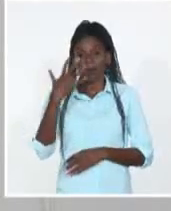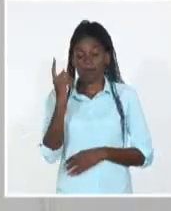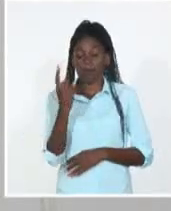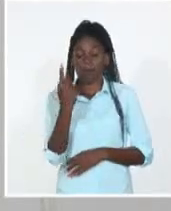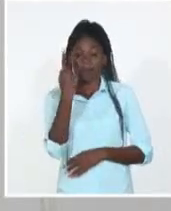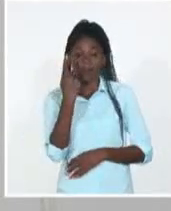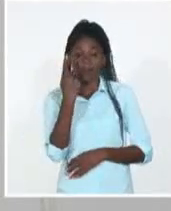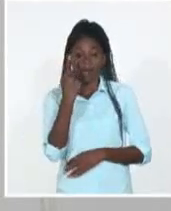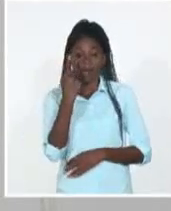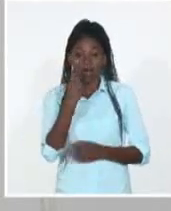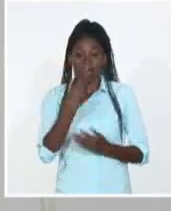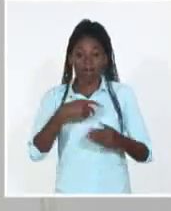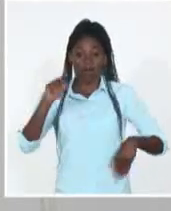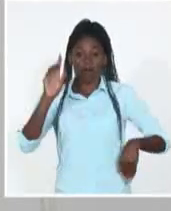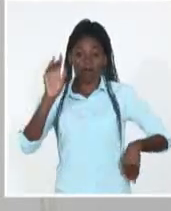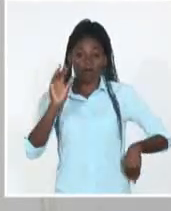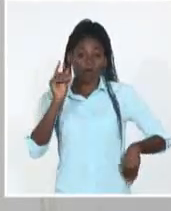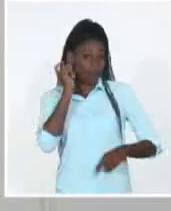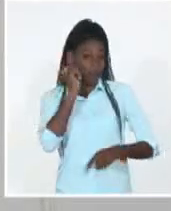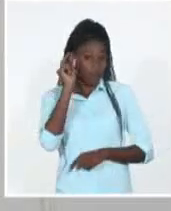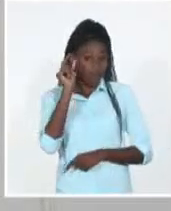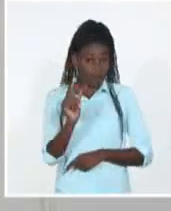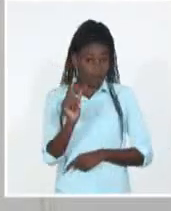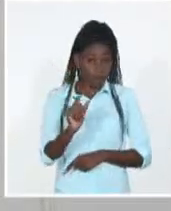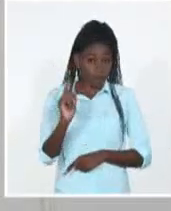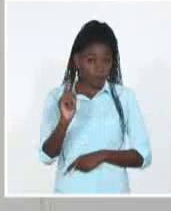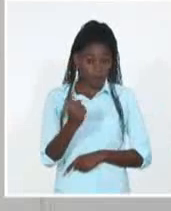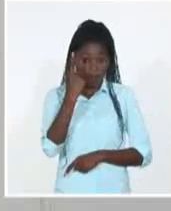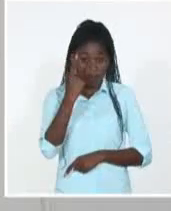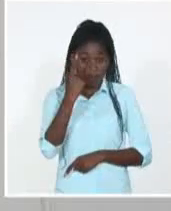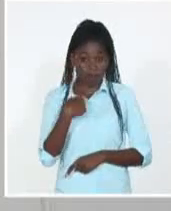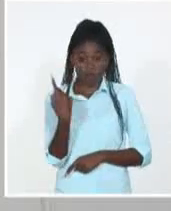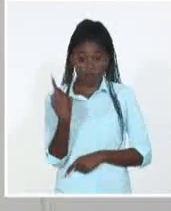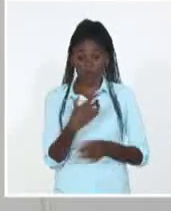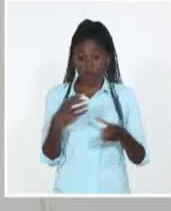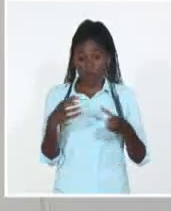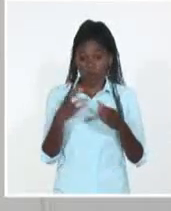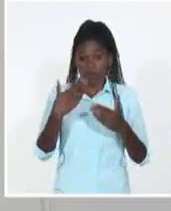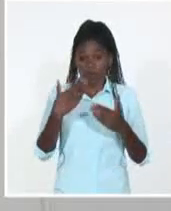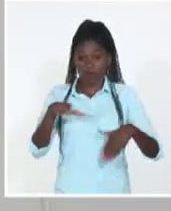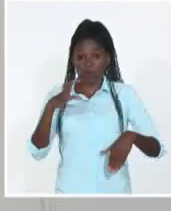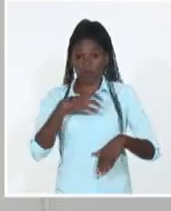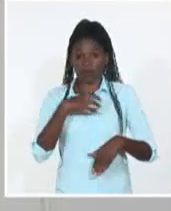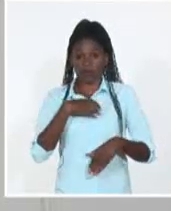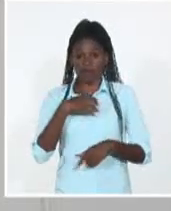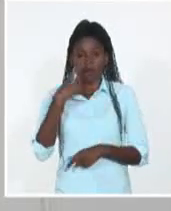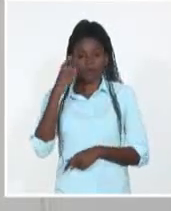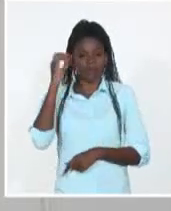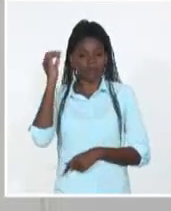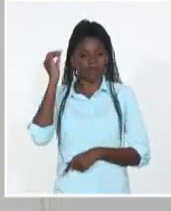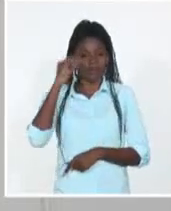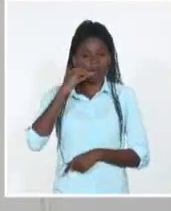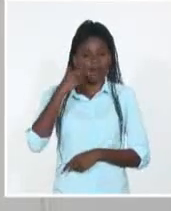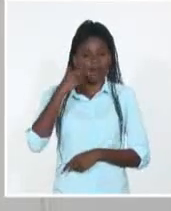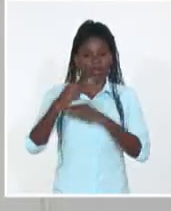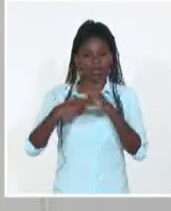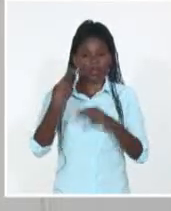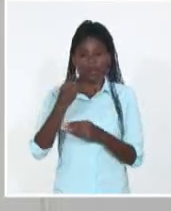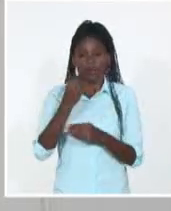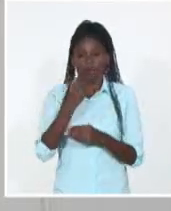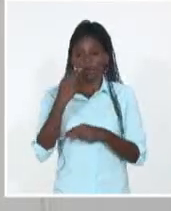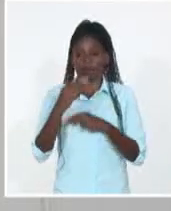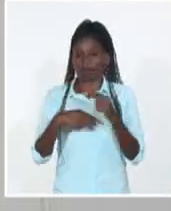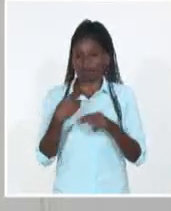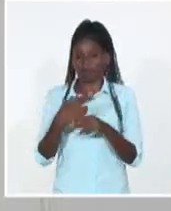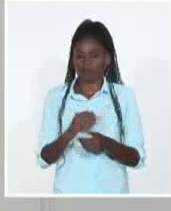bailarinas tengan su lucimiento y las primeras figuras y nuestro cuerpo de baile todos tengan su lucimiento en esta pieza